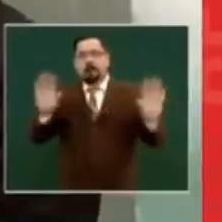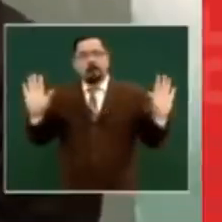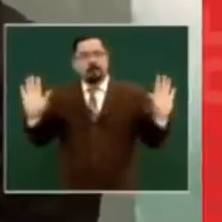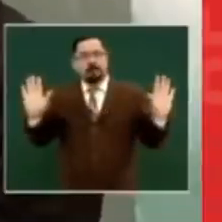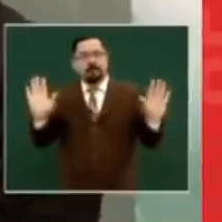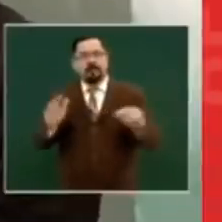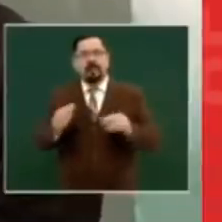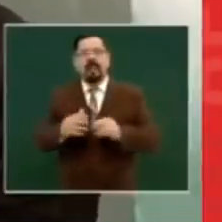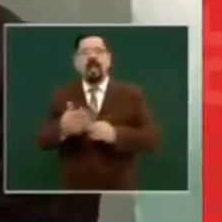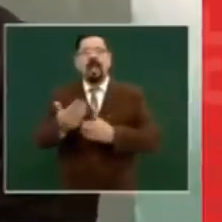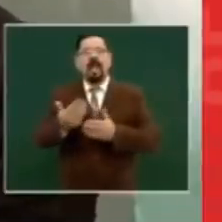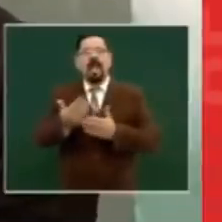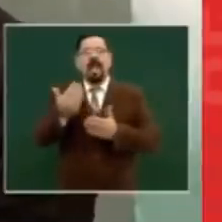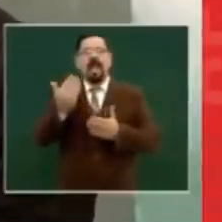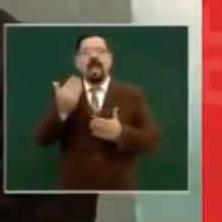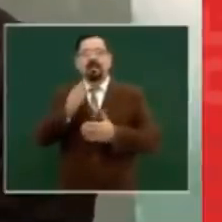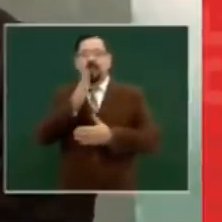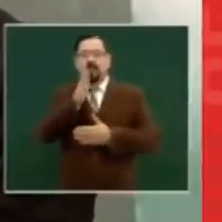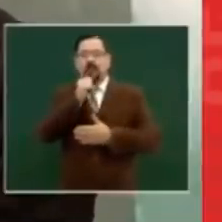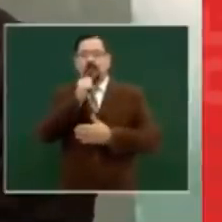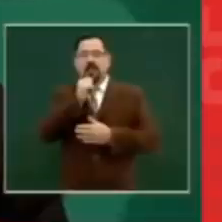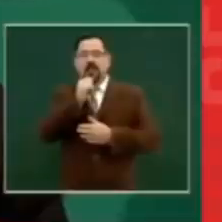No se podía tocar al intocable.